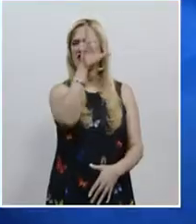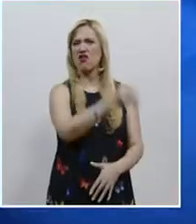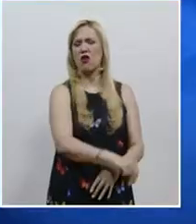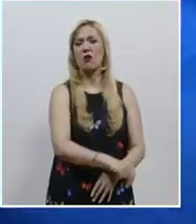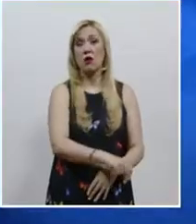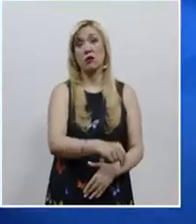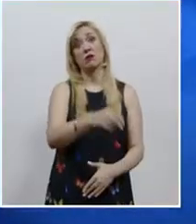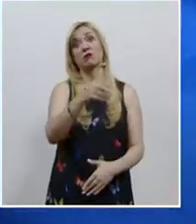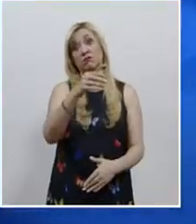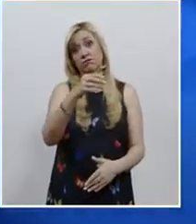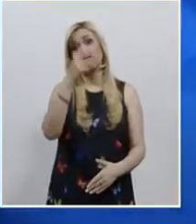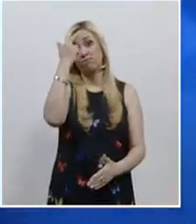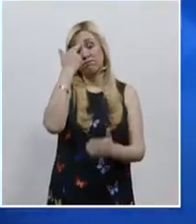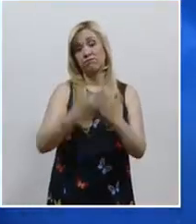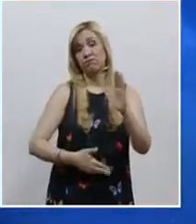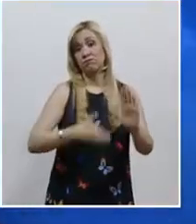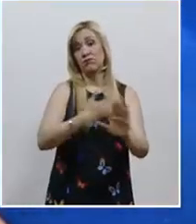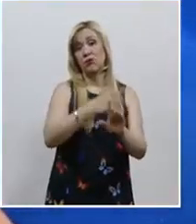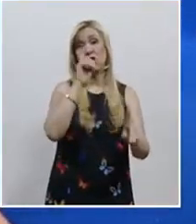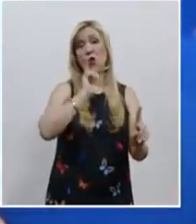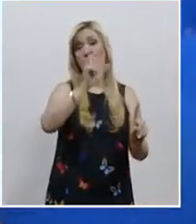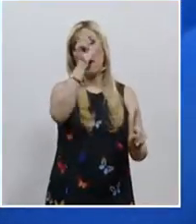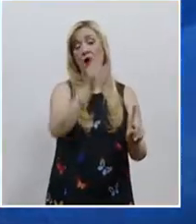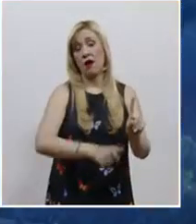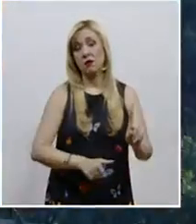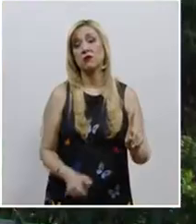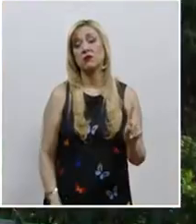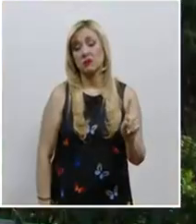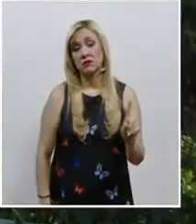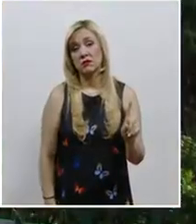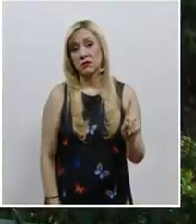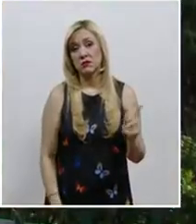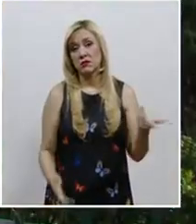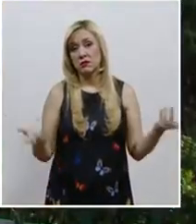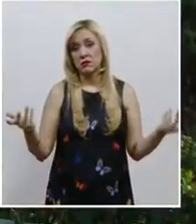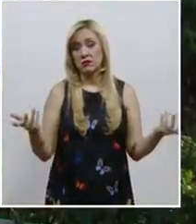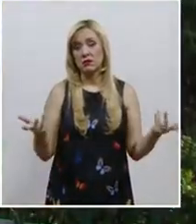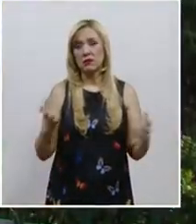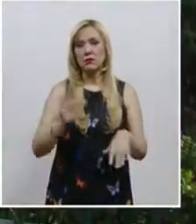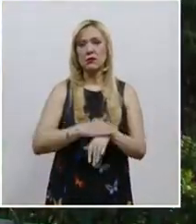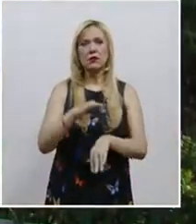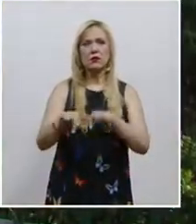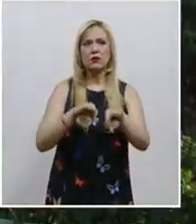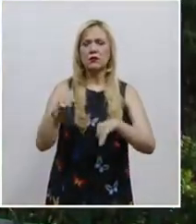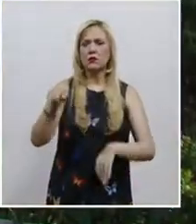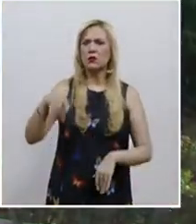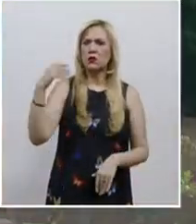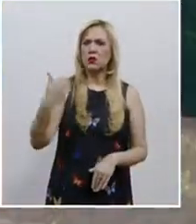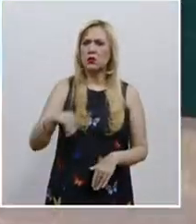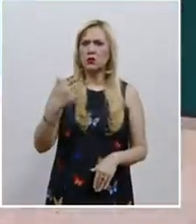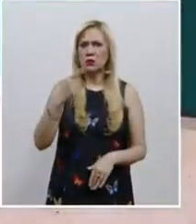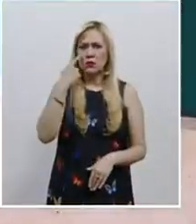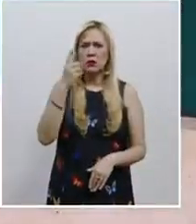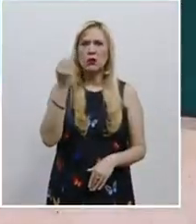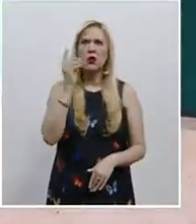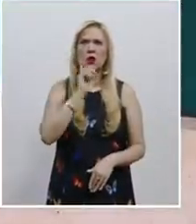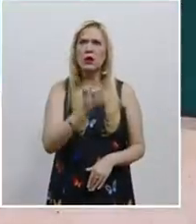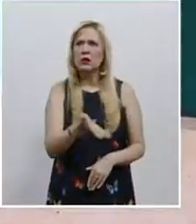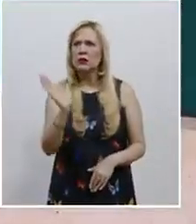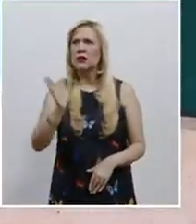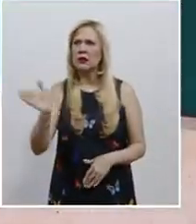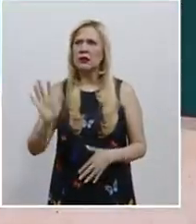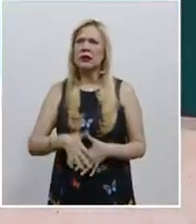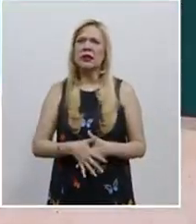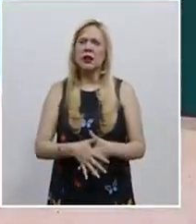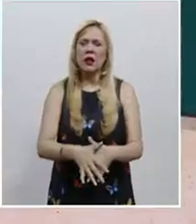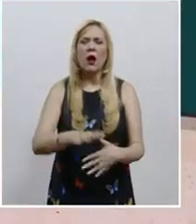Una de las formas más severas de discriminación contra la mujer es la que se ejerce en el ámbito laboral durante el embarazo. Así lo denunciaron